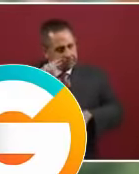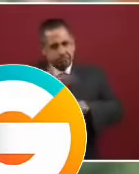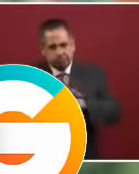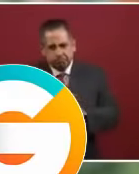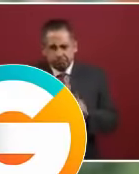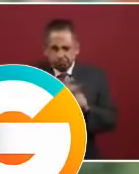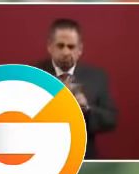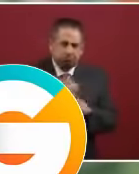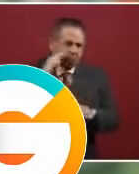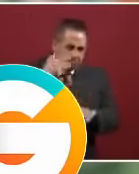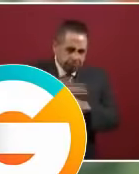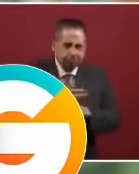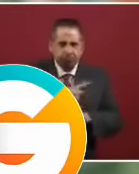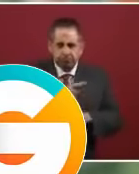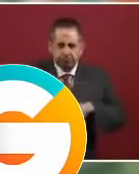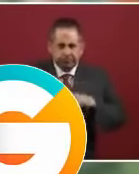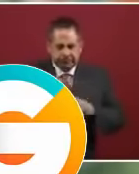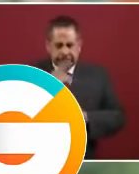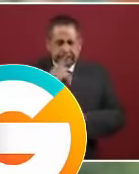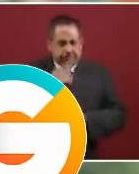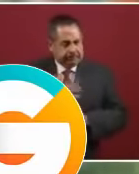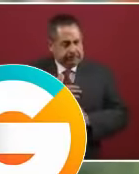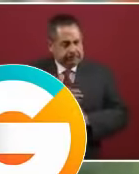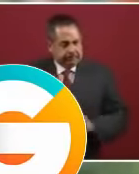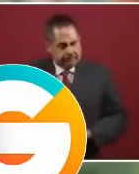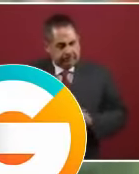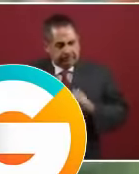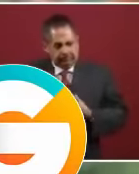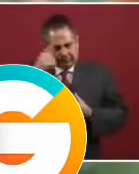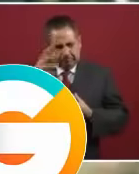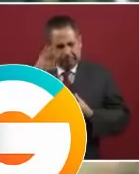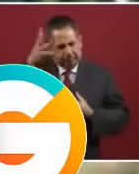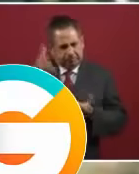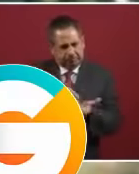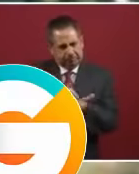mismo para que vayan apreciando su vida y tengan una dirección de